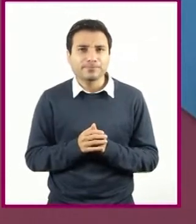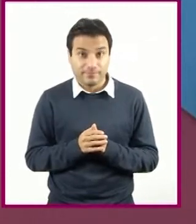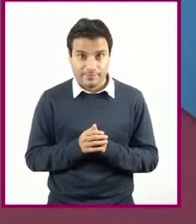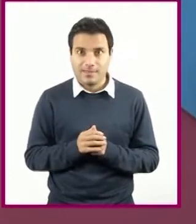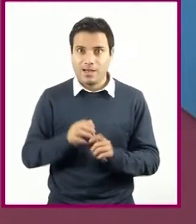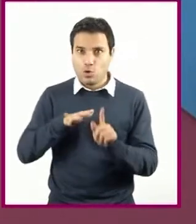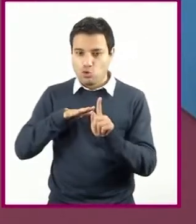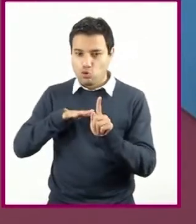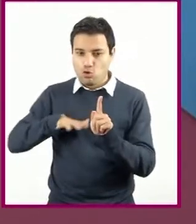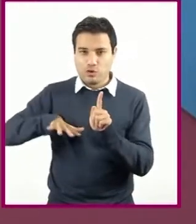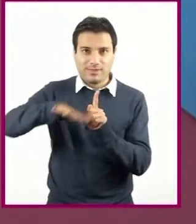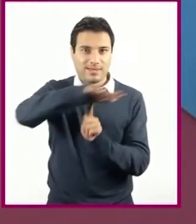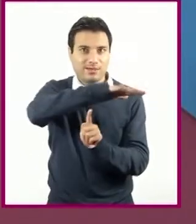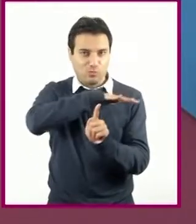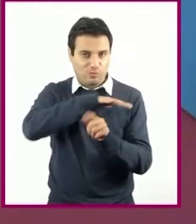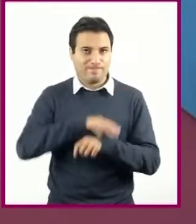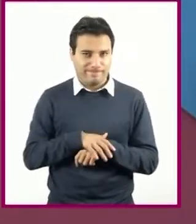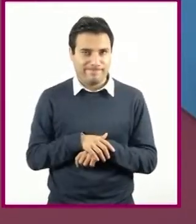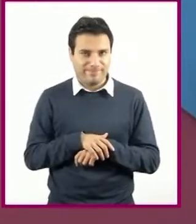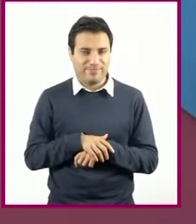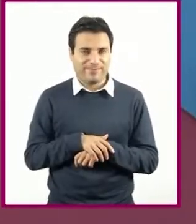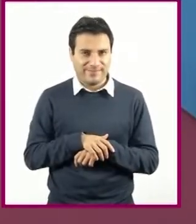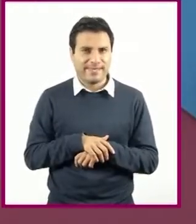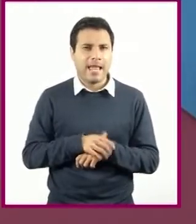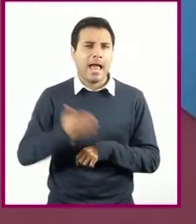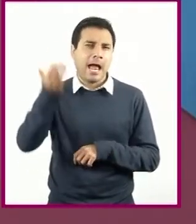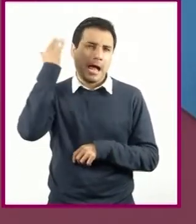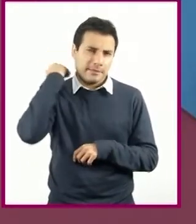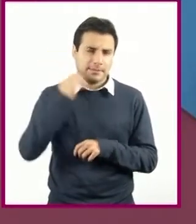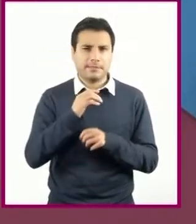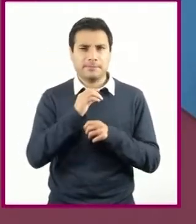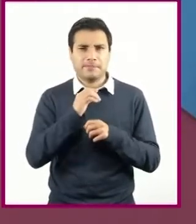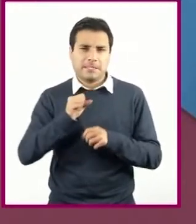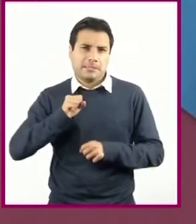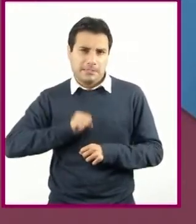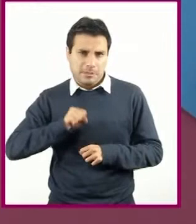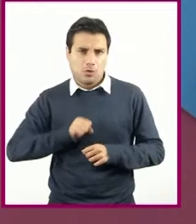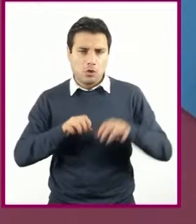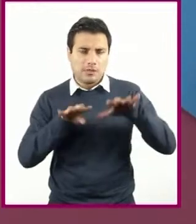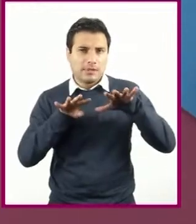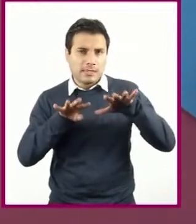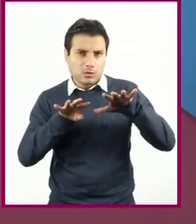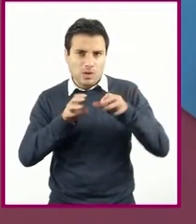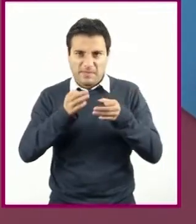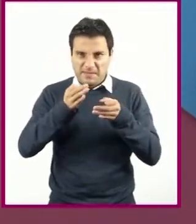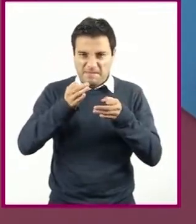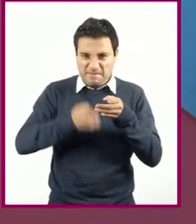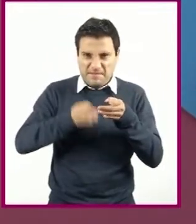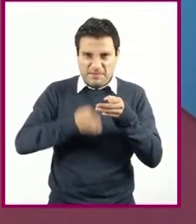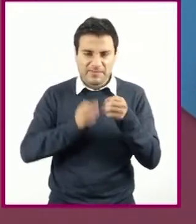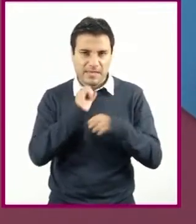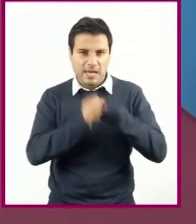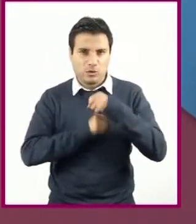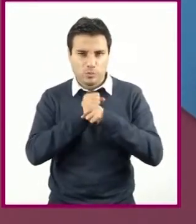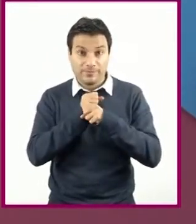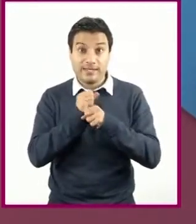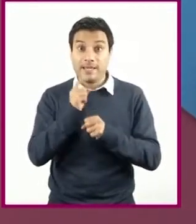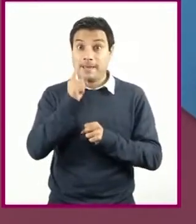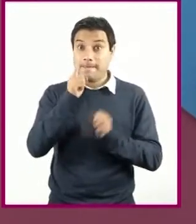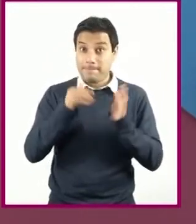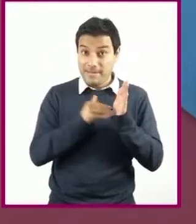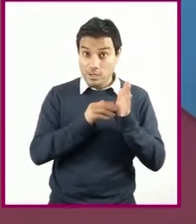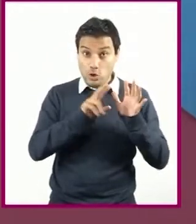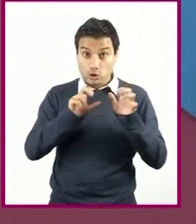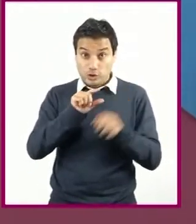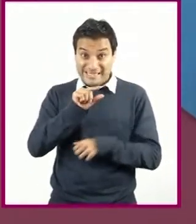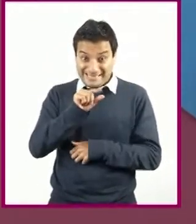que guardaba una parte del mundo hacia finales del siglo XIX. Esto es, desde el año